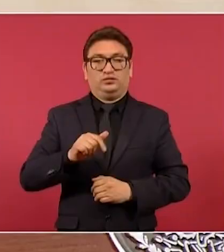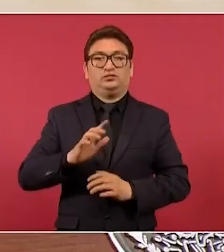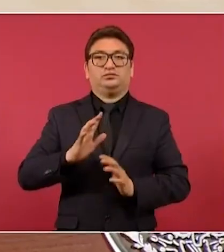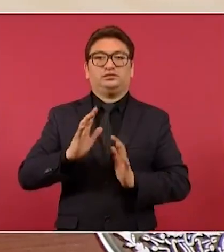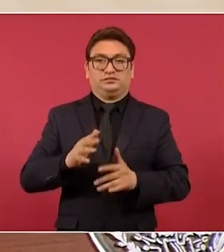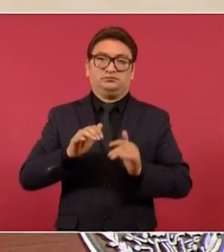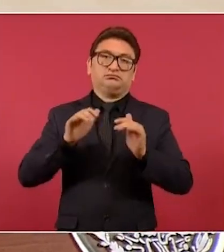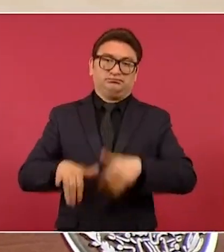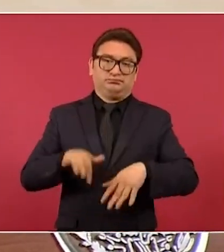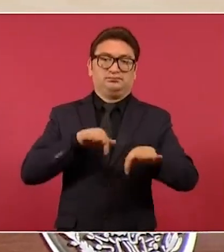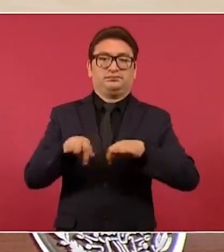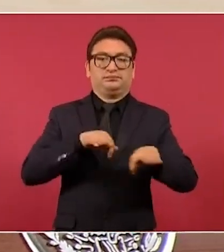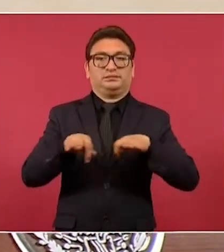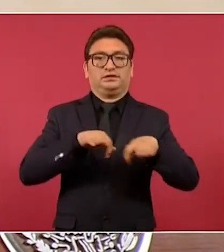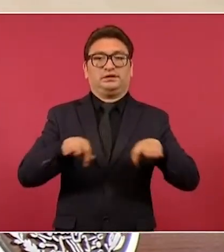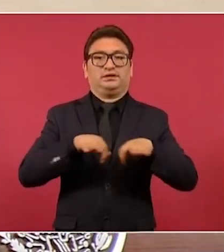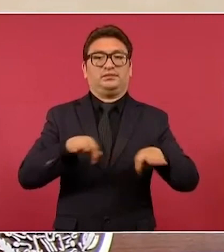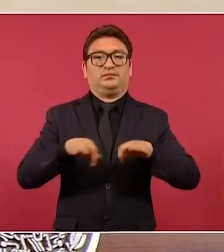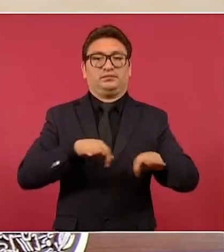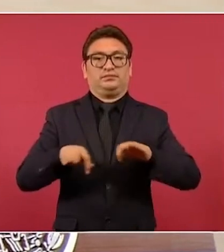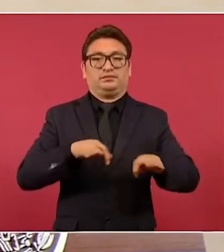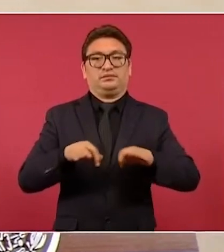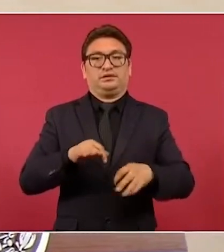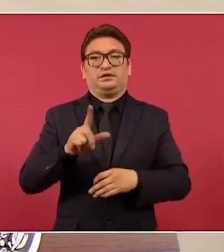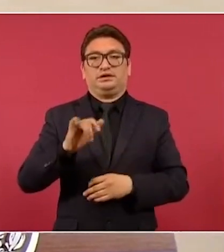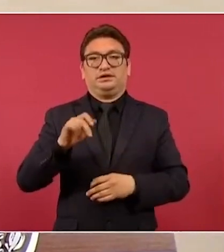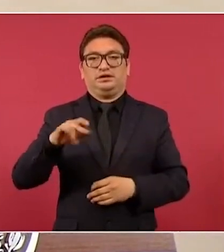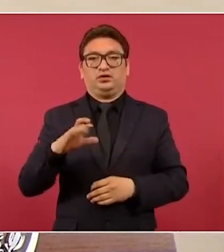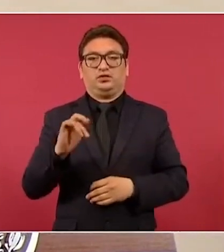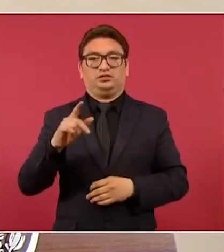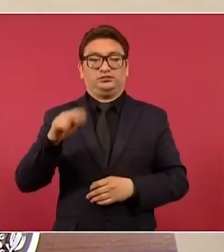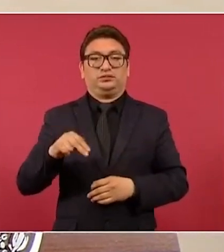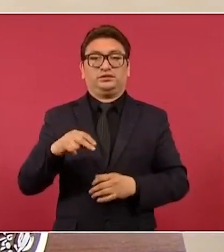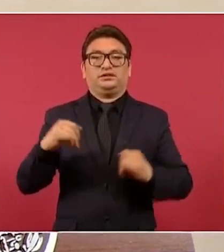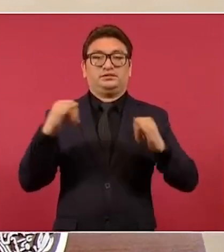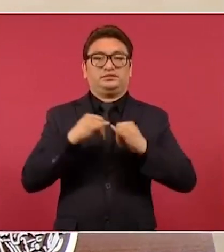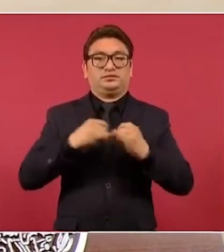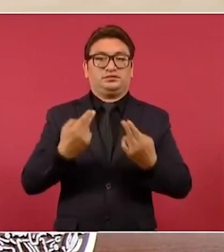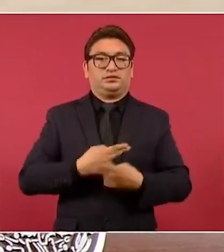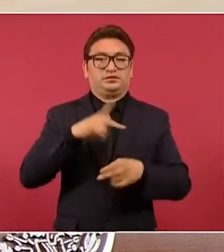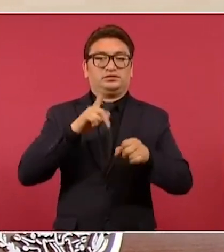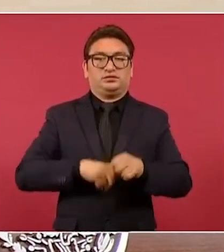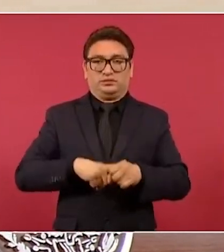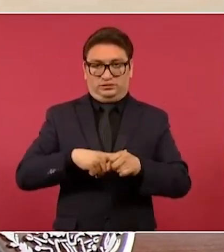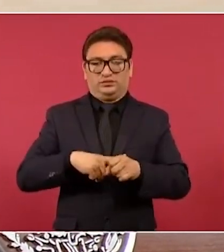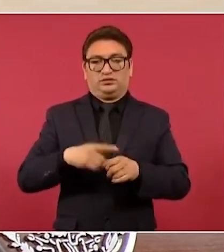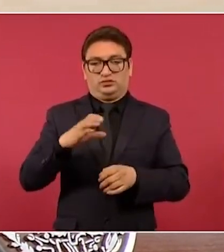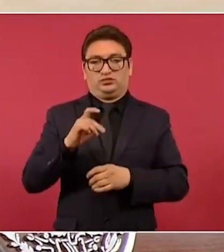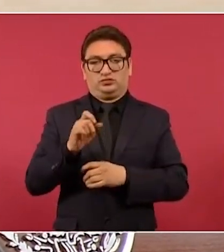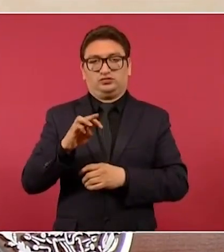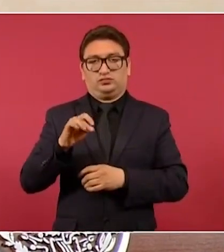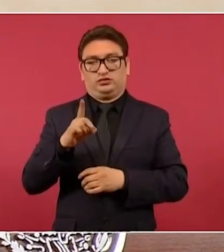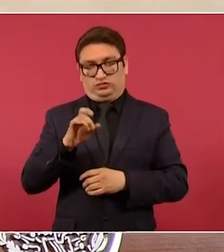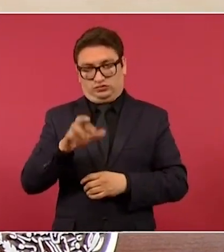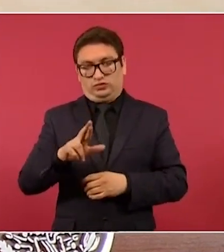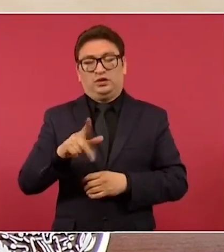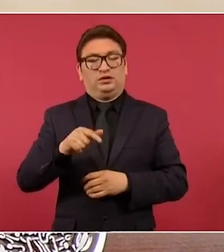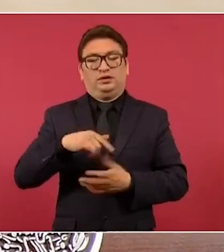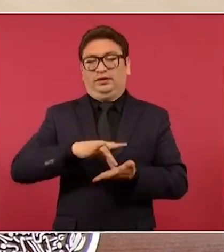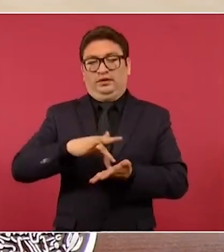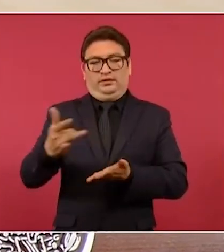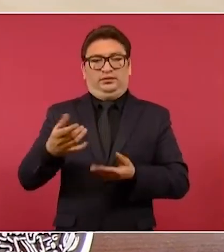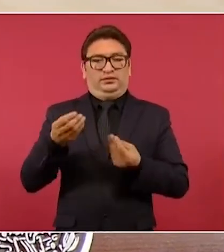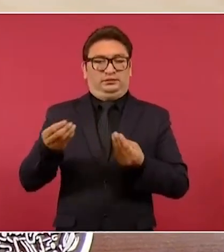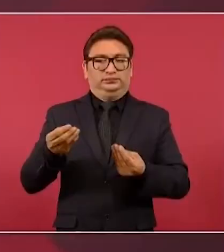trabajo en el INCO, Instituto Nacional del Consumidor. También le agradezco mucho